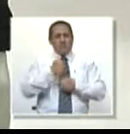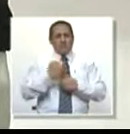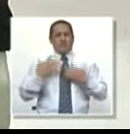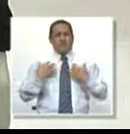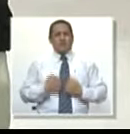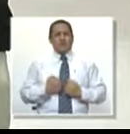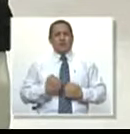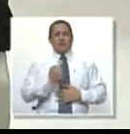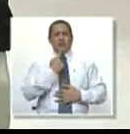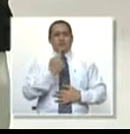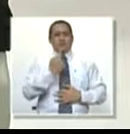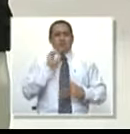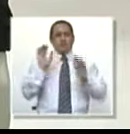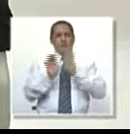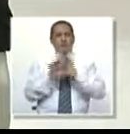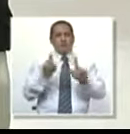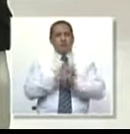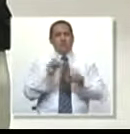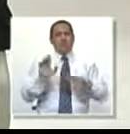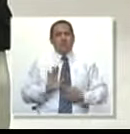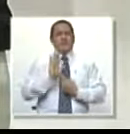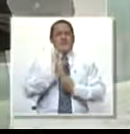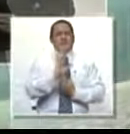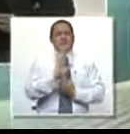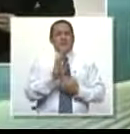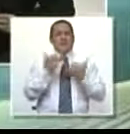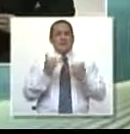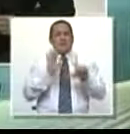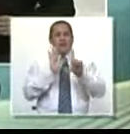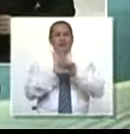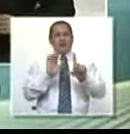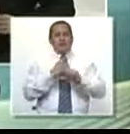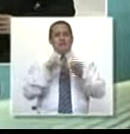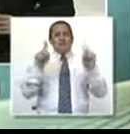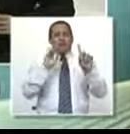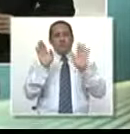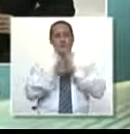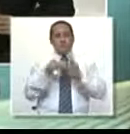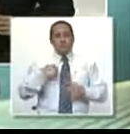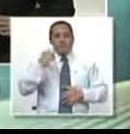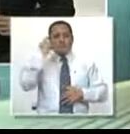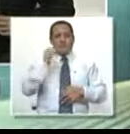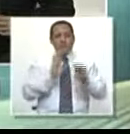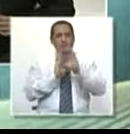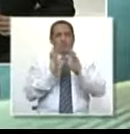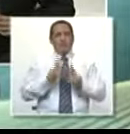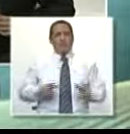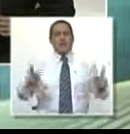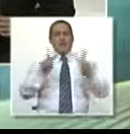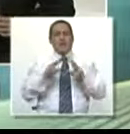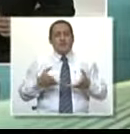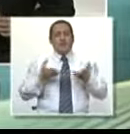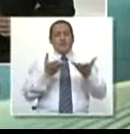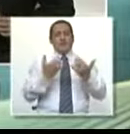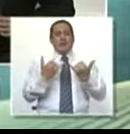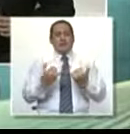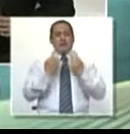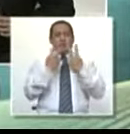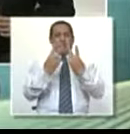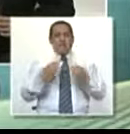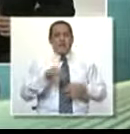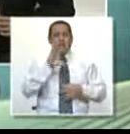del derecho de Eh no aplicar la ley sino pensar en la Constitución y en los valores que la inspira